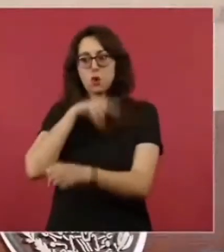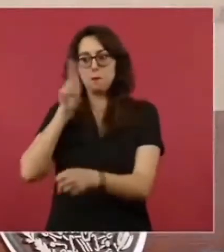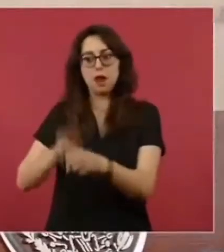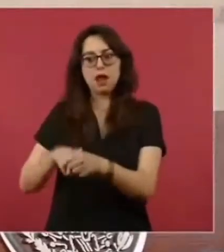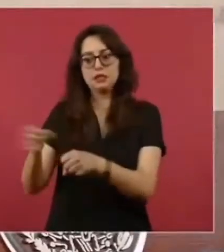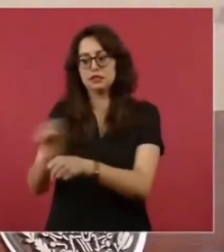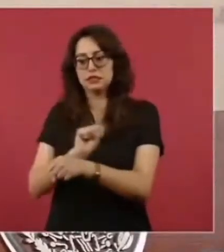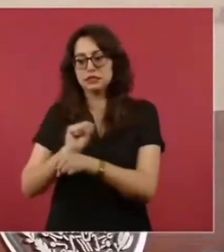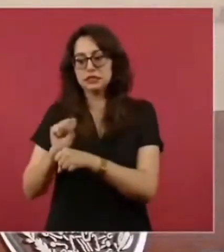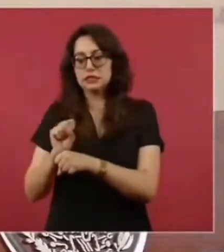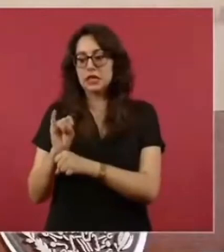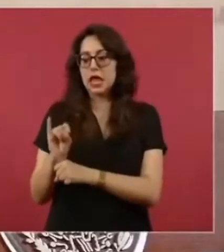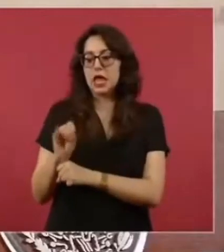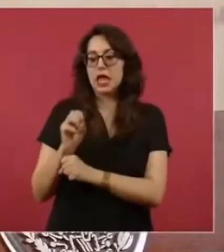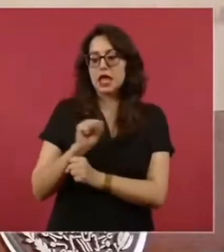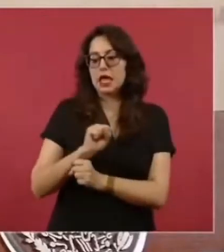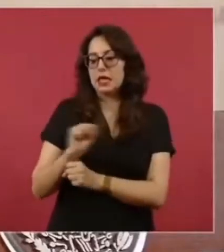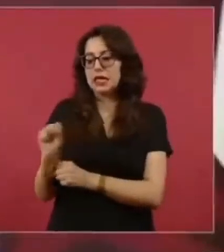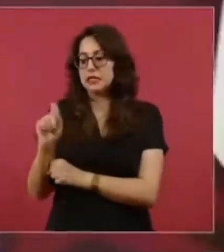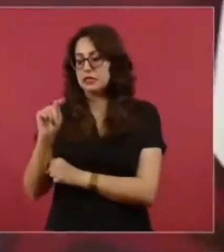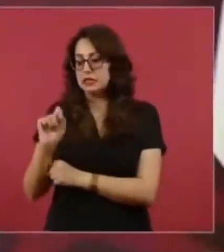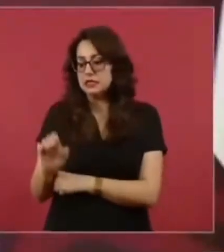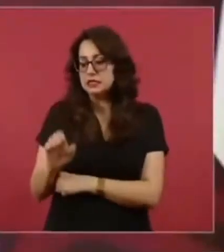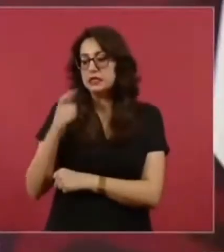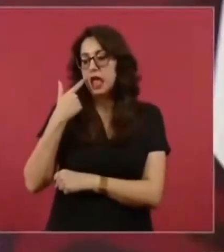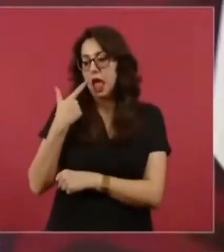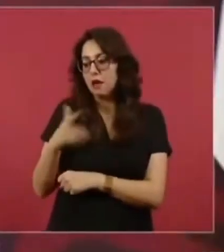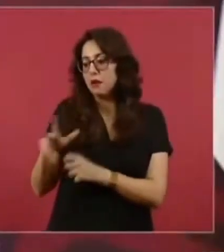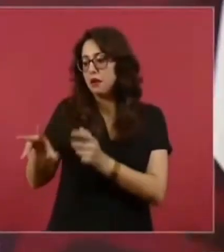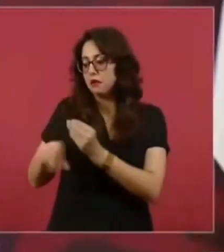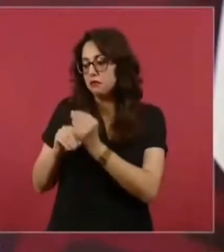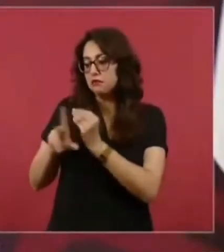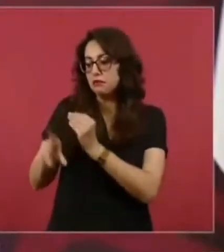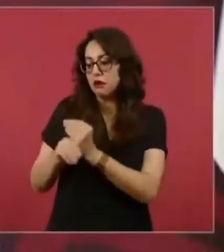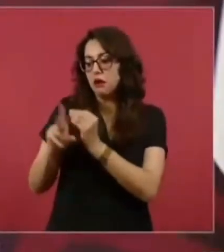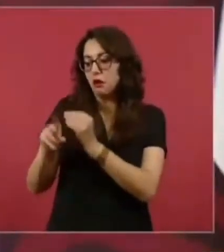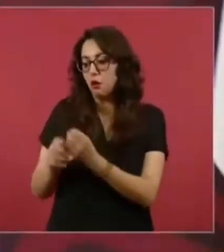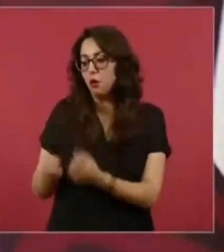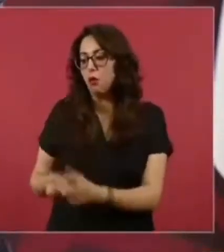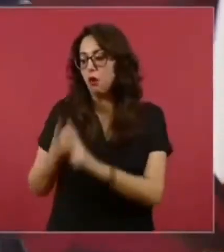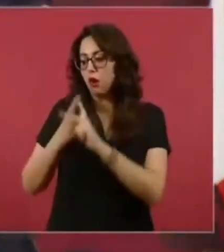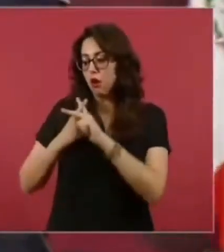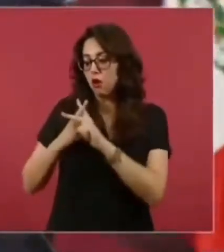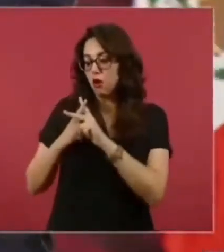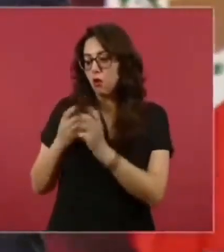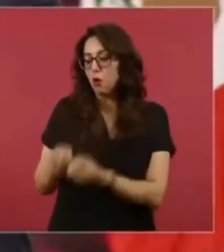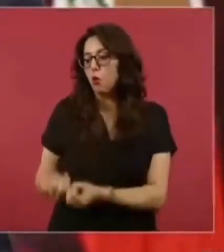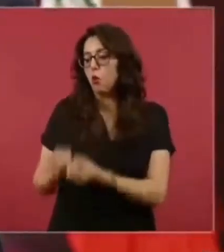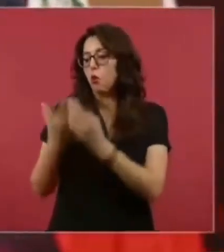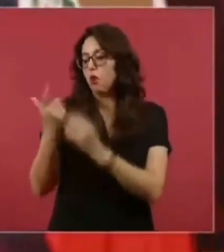a reunir mis tiempos de trabajo para recibir mi pensión